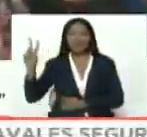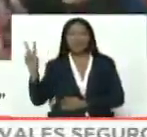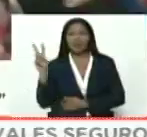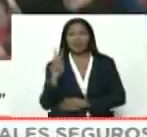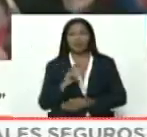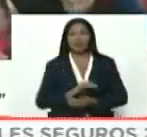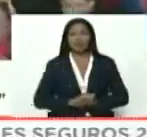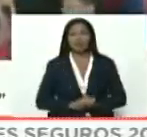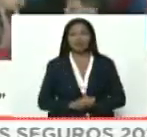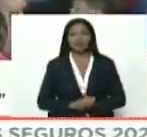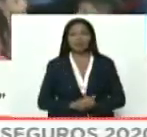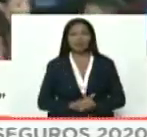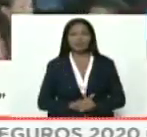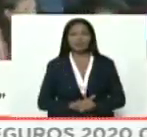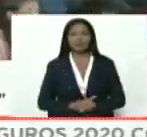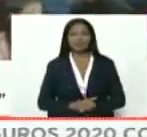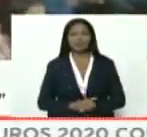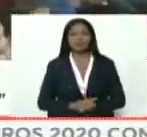Venezuela.